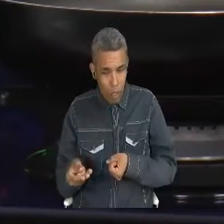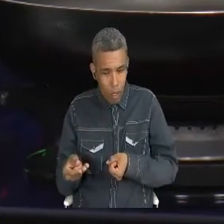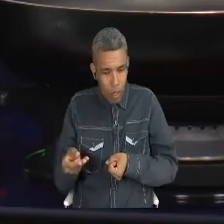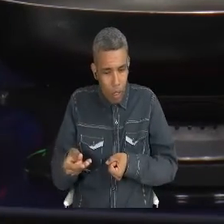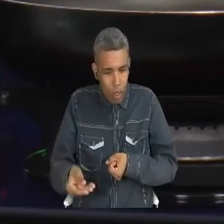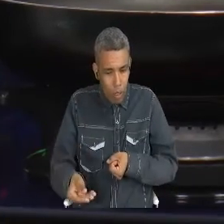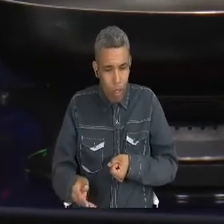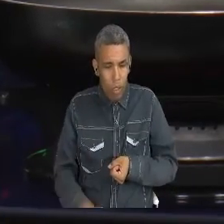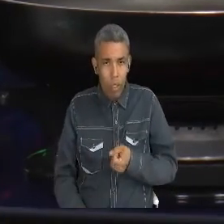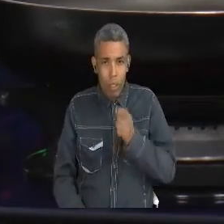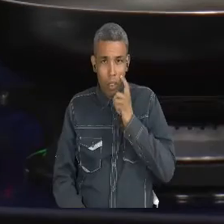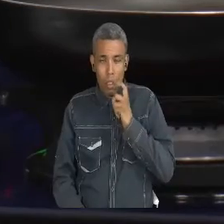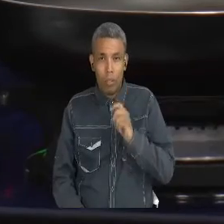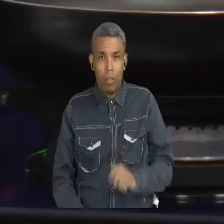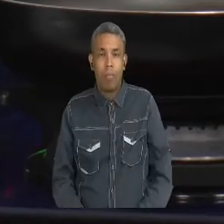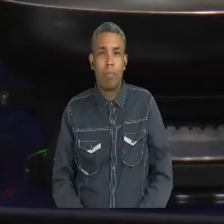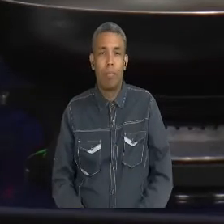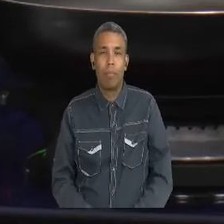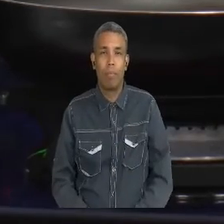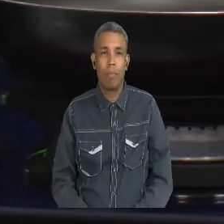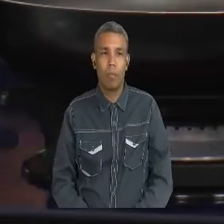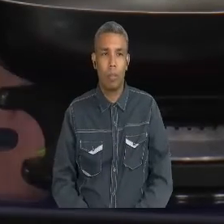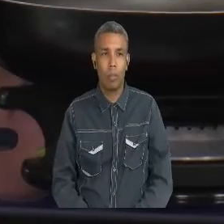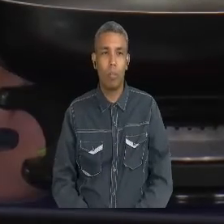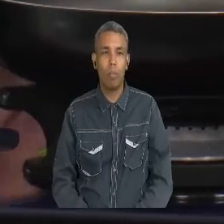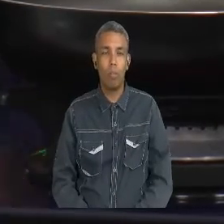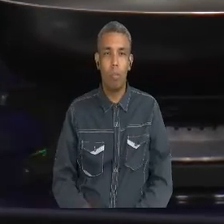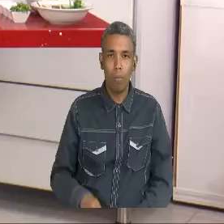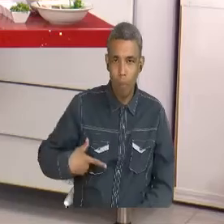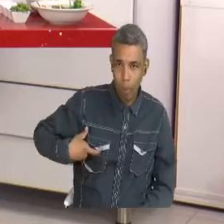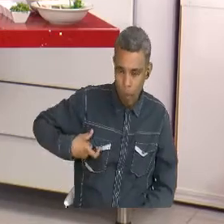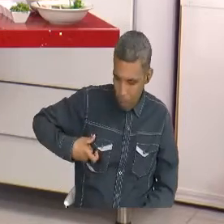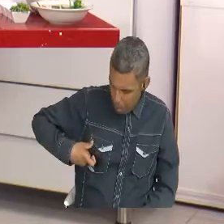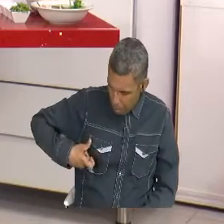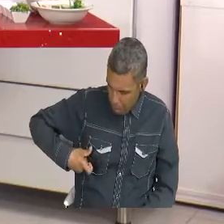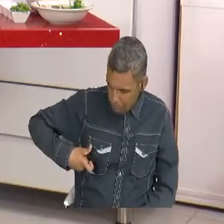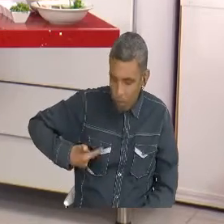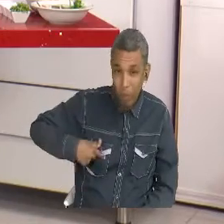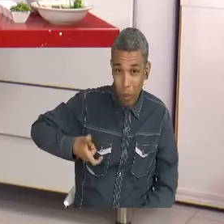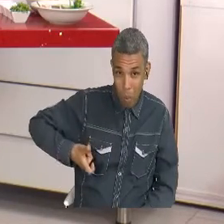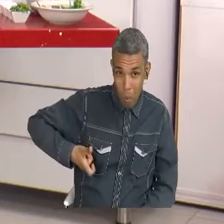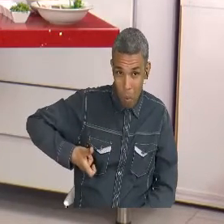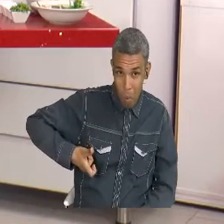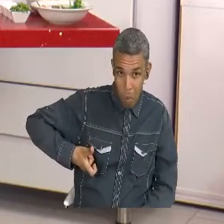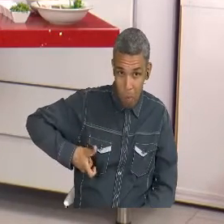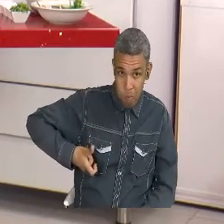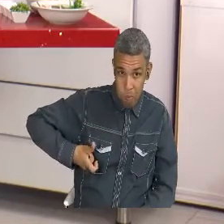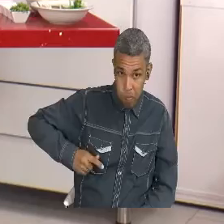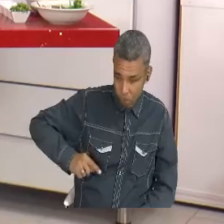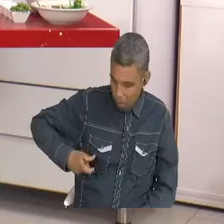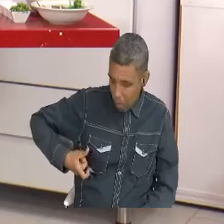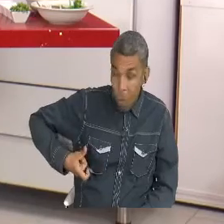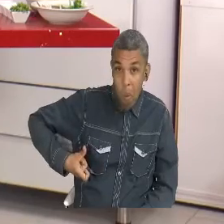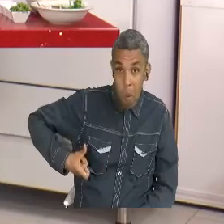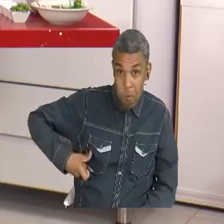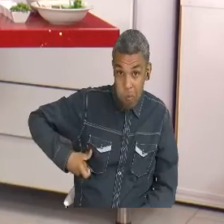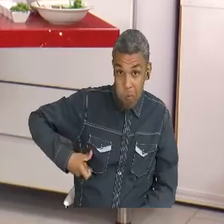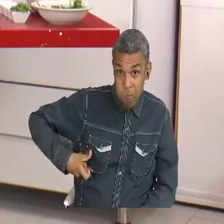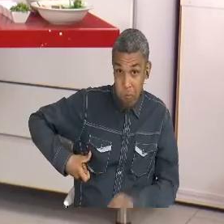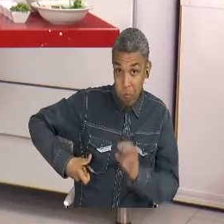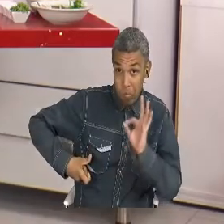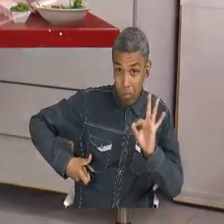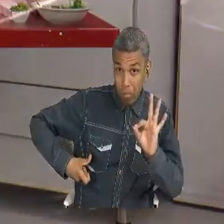2 camarones, eso, Rochi. Veo que tienes estos 2 camaroncitos por aquí. ¿Para qué? Para darle muestra a las televidentes que el camarón que manejamos es crudo.